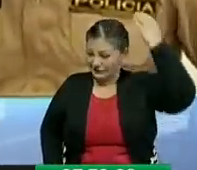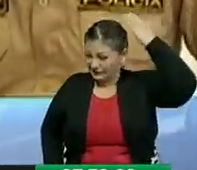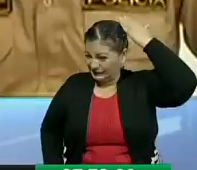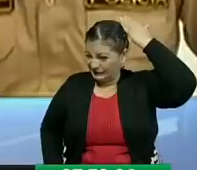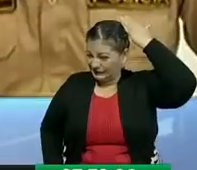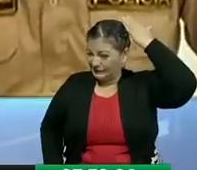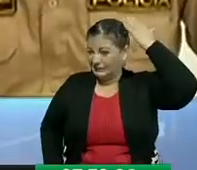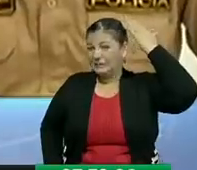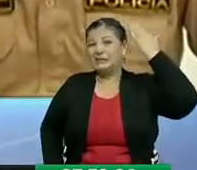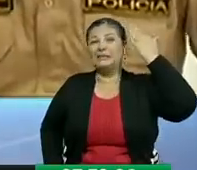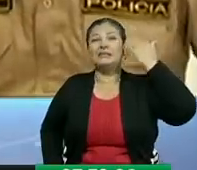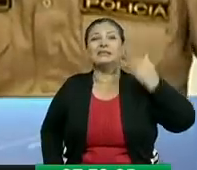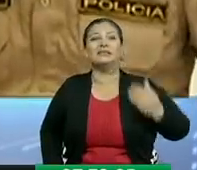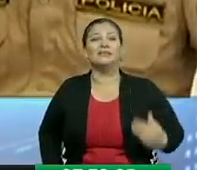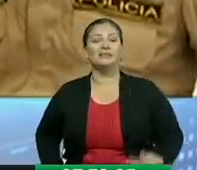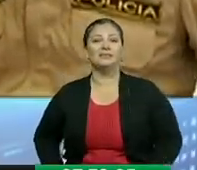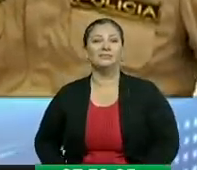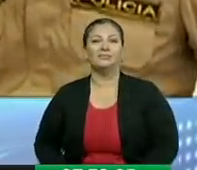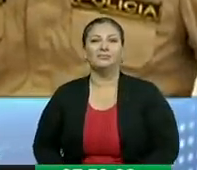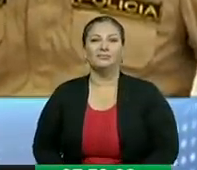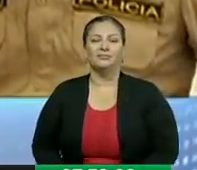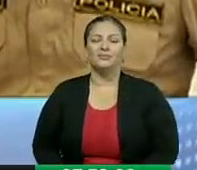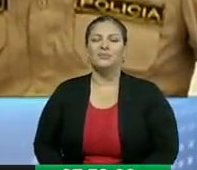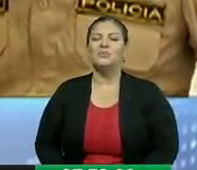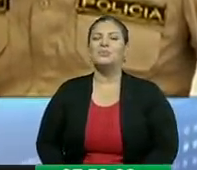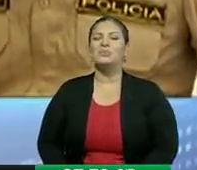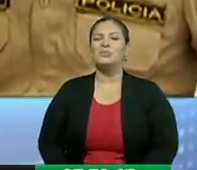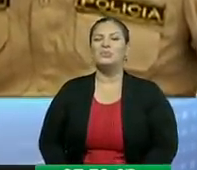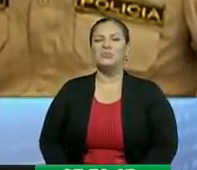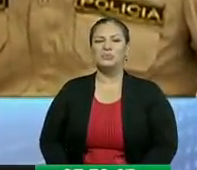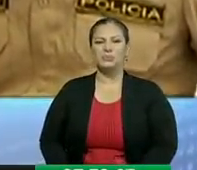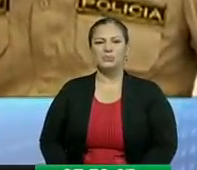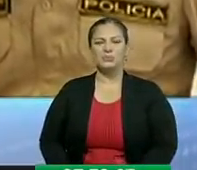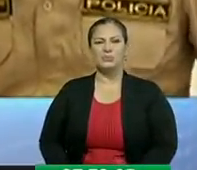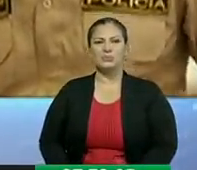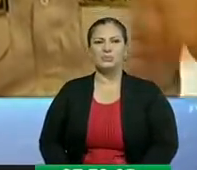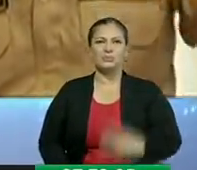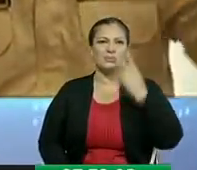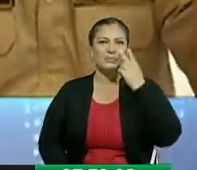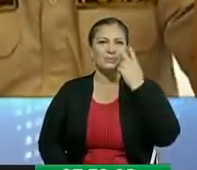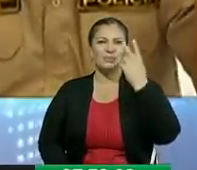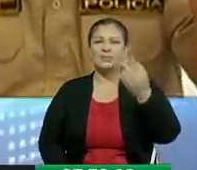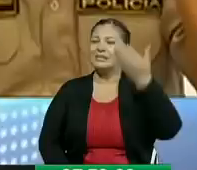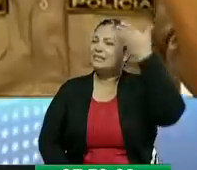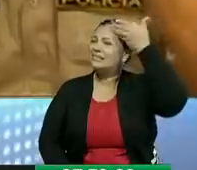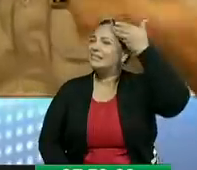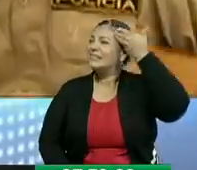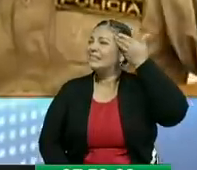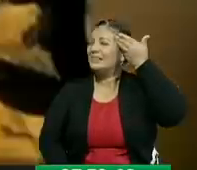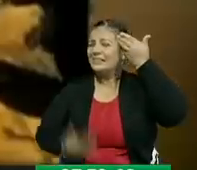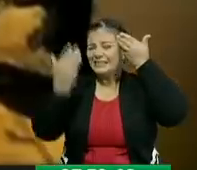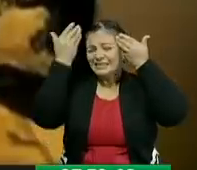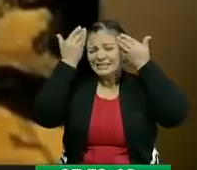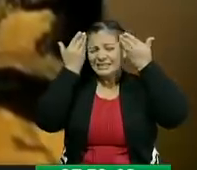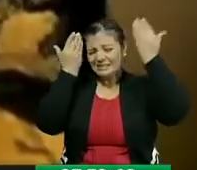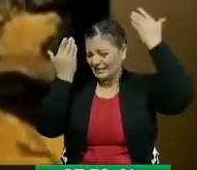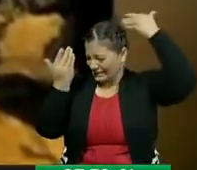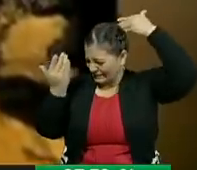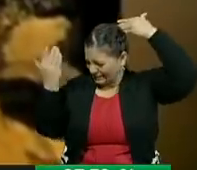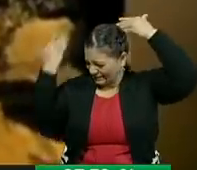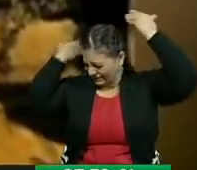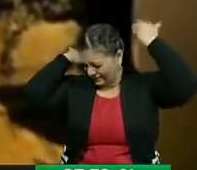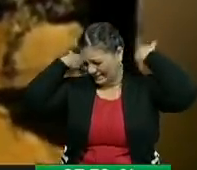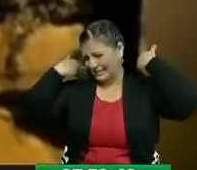occipital. Otros cortes más y asimismo ciertos cortes en el cuero cabelludo en la parte de arriba de la cabeza. El marido dicen